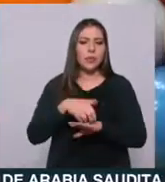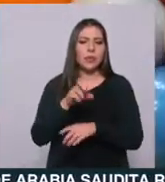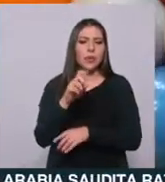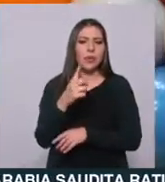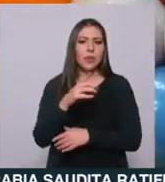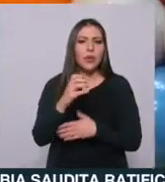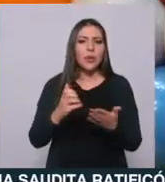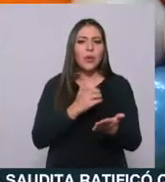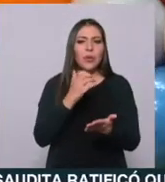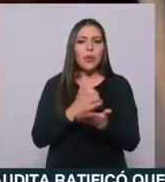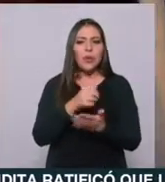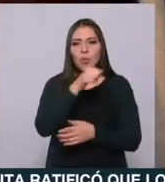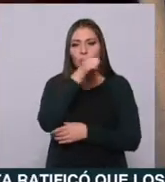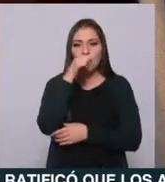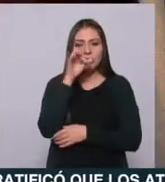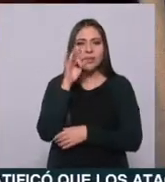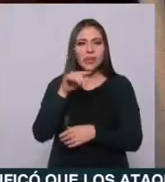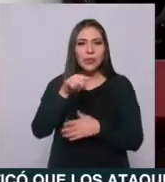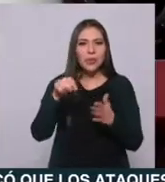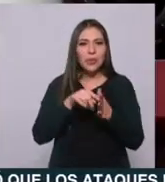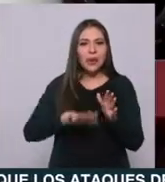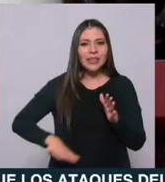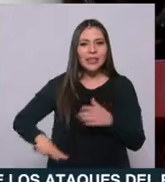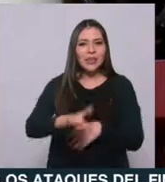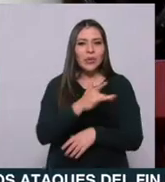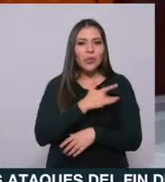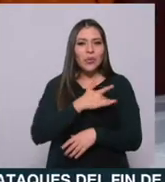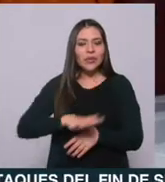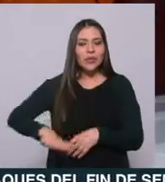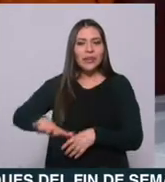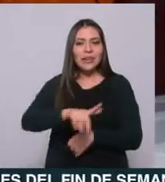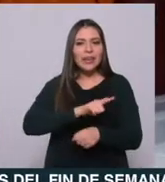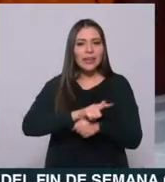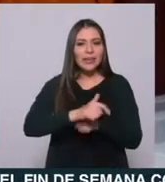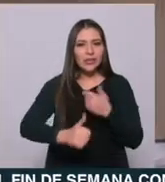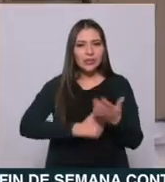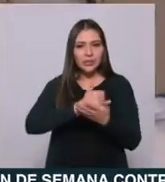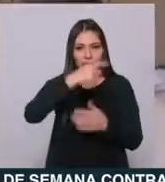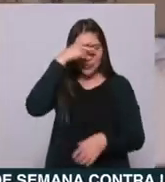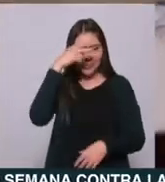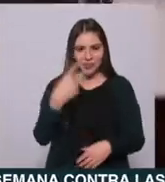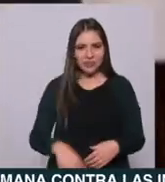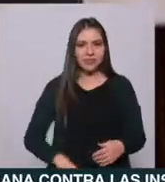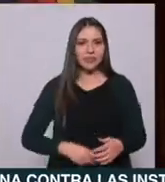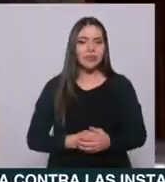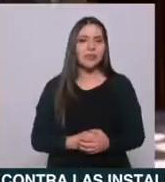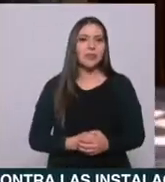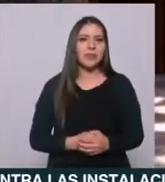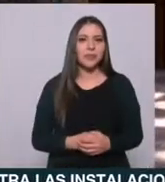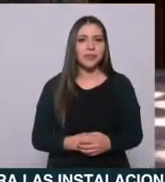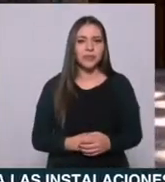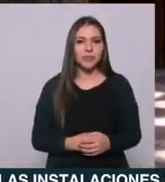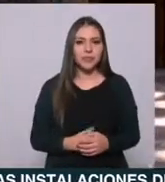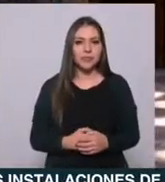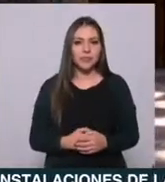de la zona gay de la Ciudad de México. En la cámara Javier Cordero para 21 Noticias, Enrique Muñiz.